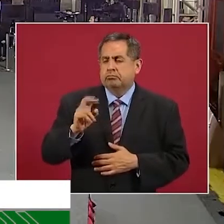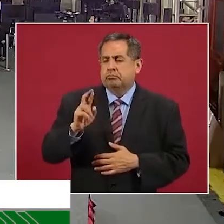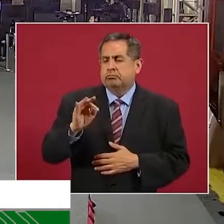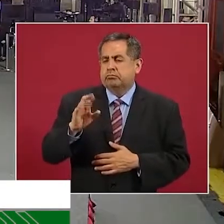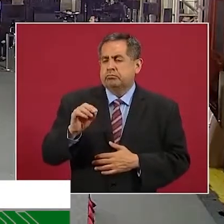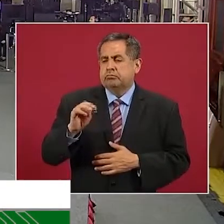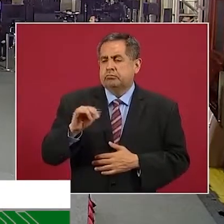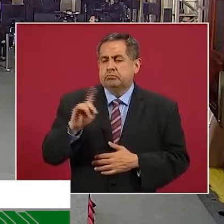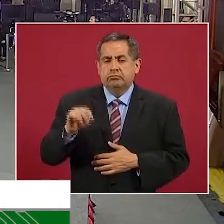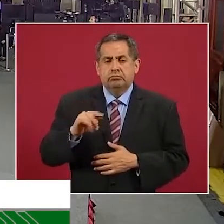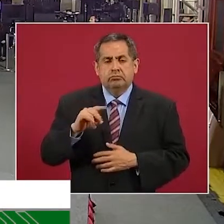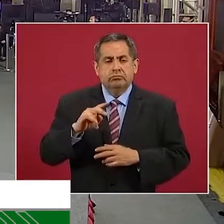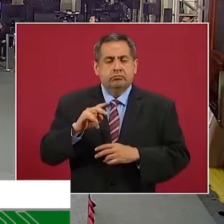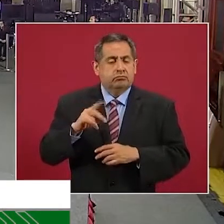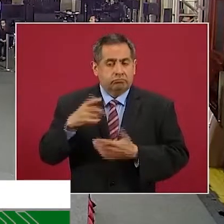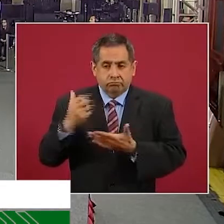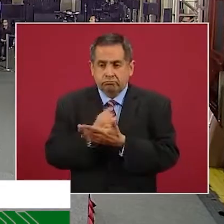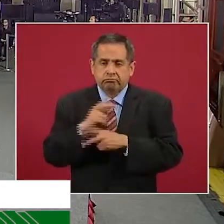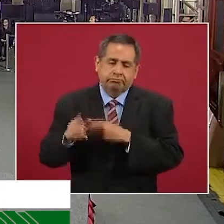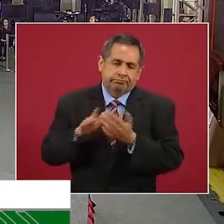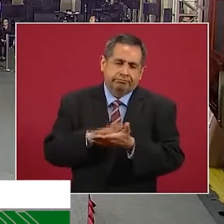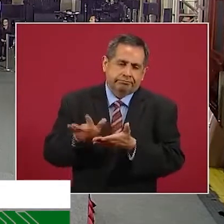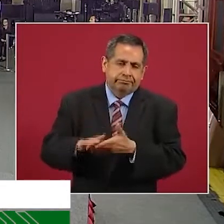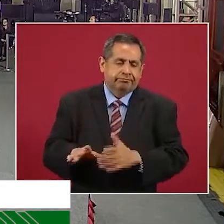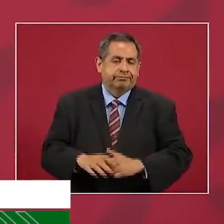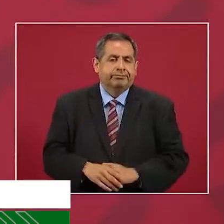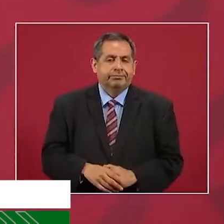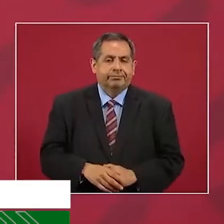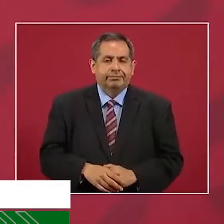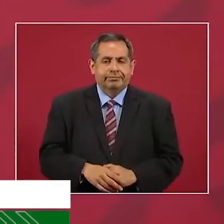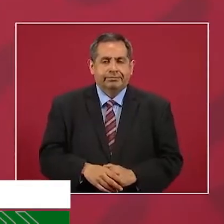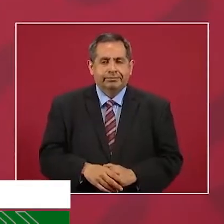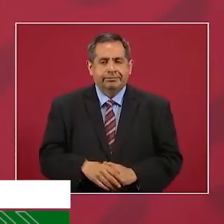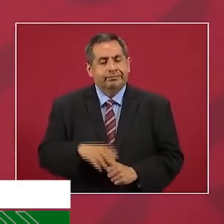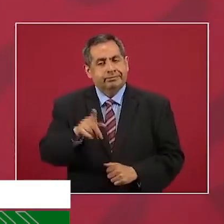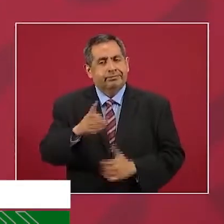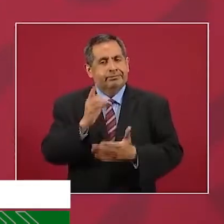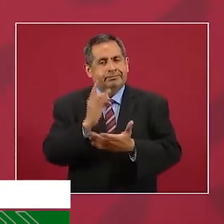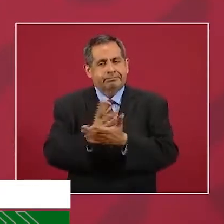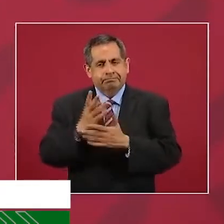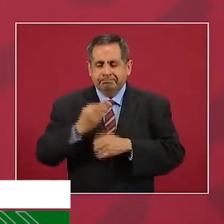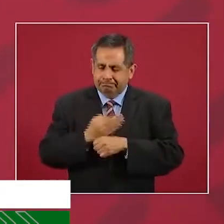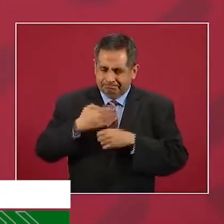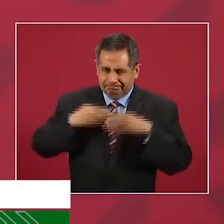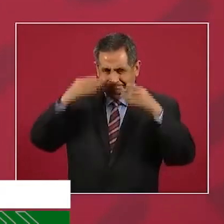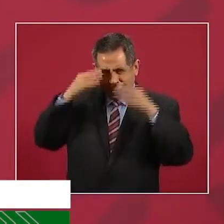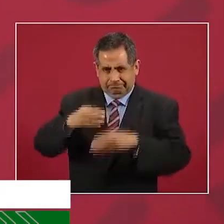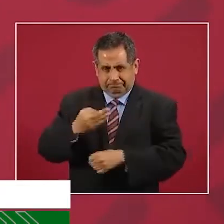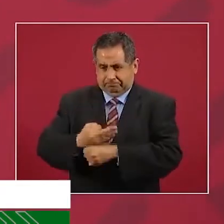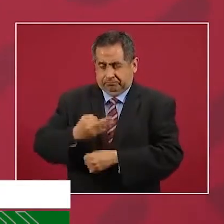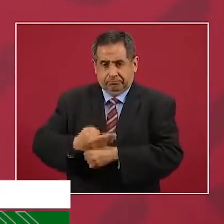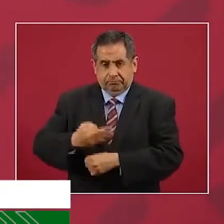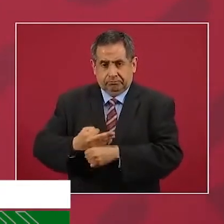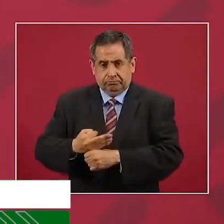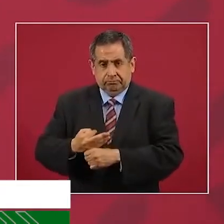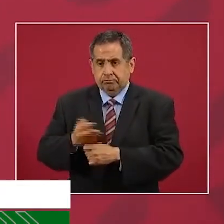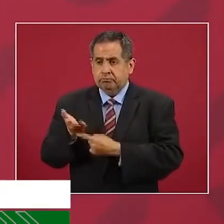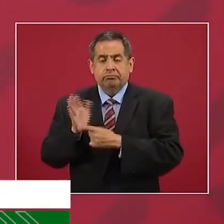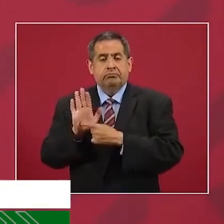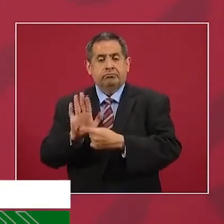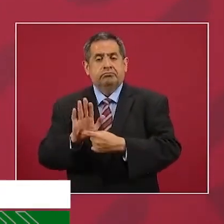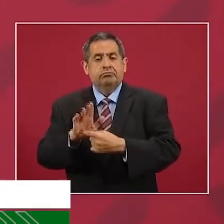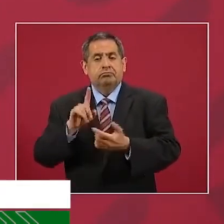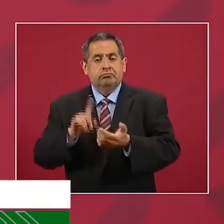de Morena, esto fue lo que el canciller Marcelo Ebrard respondió. El único proceso en el que yo estoy involucrado es este que acabo de presentar, que